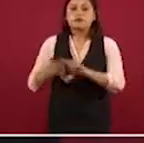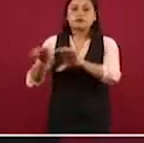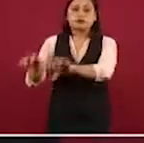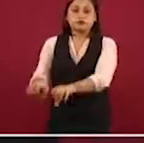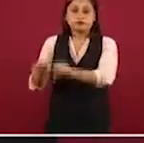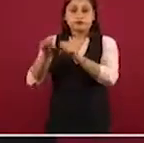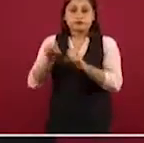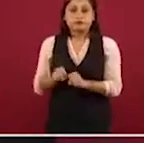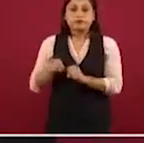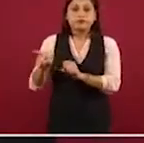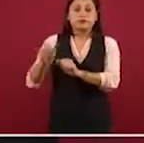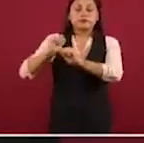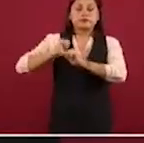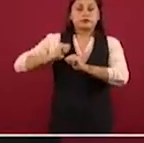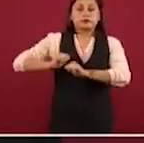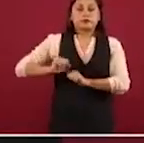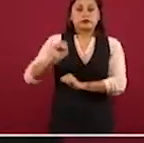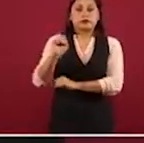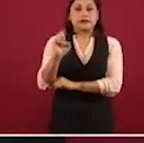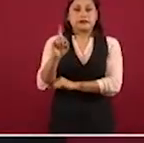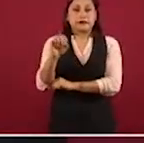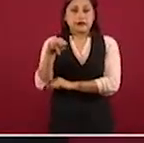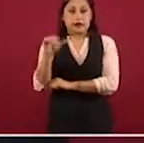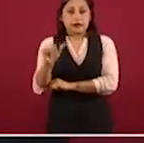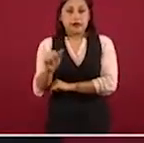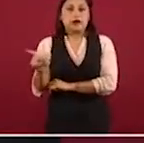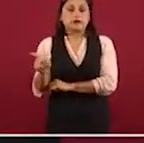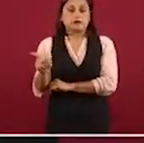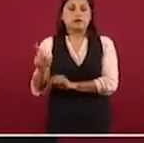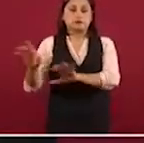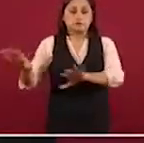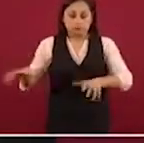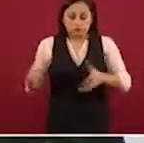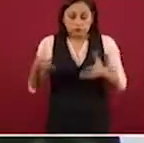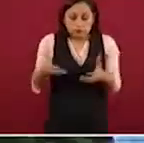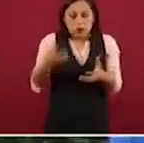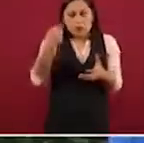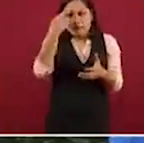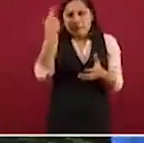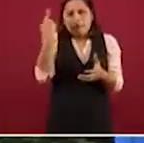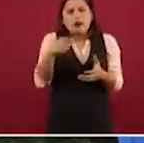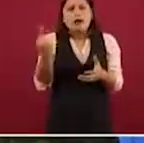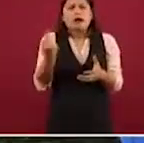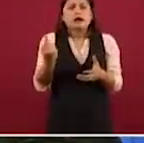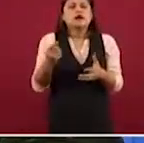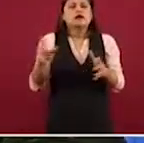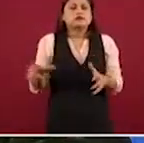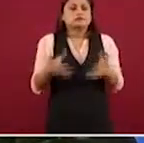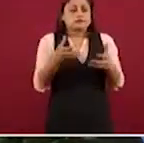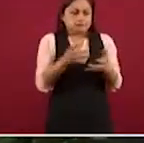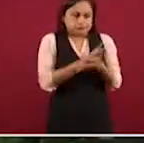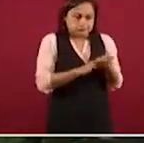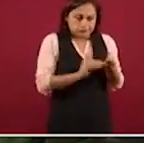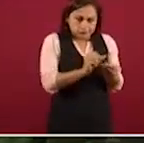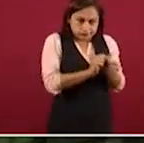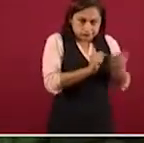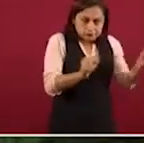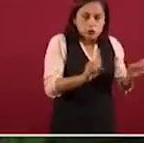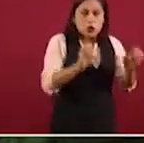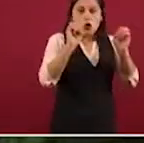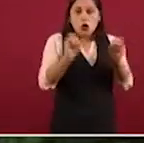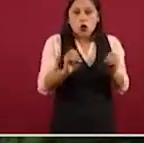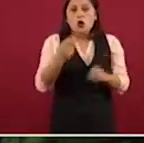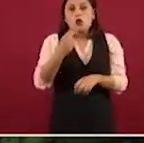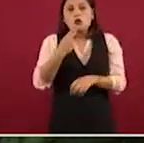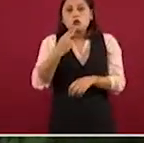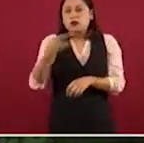nacional para dos en dos ámbitos pueden ser destruidas como en este caso la utilización lícita